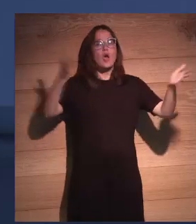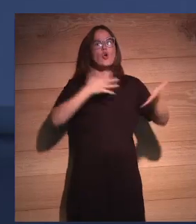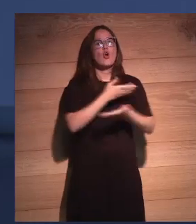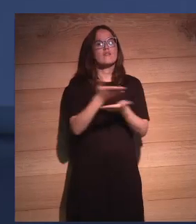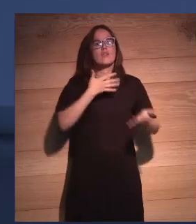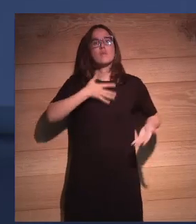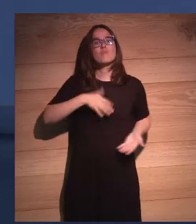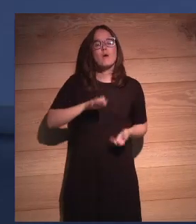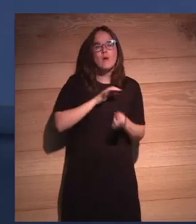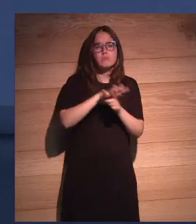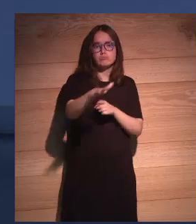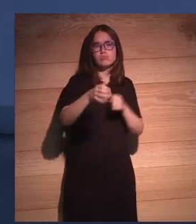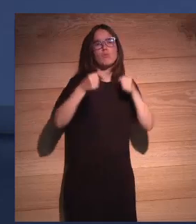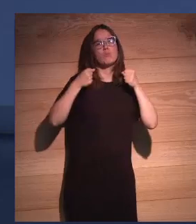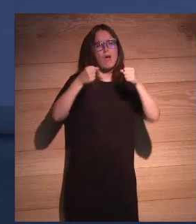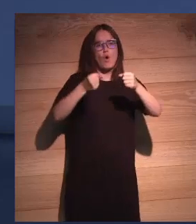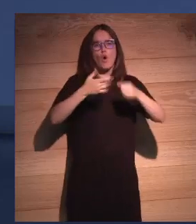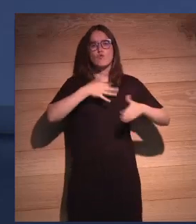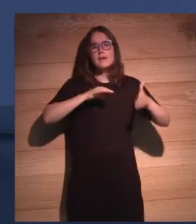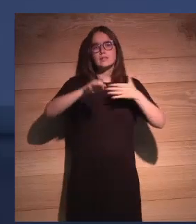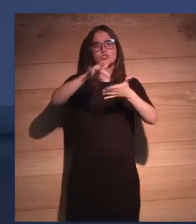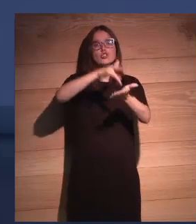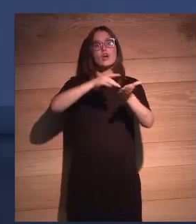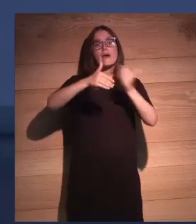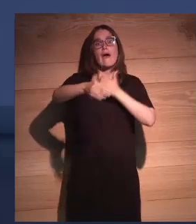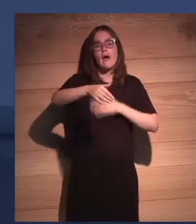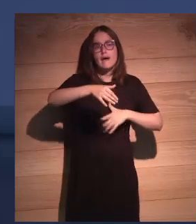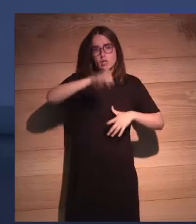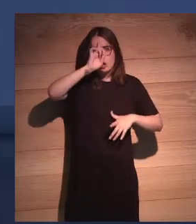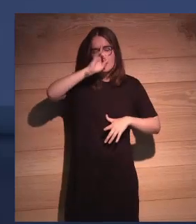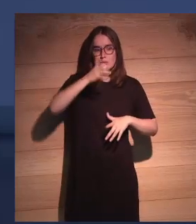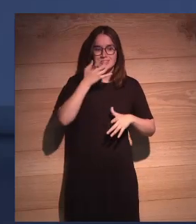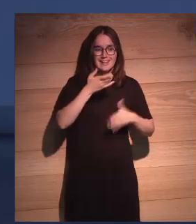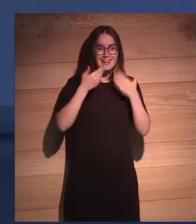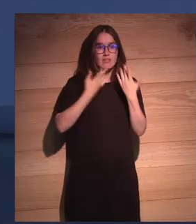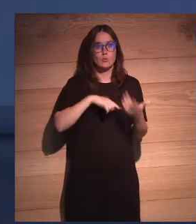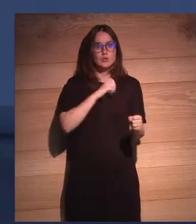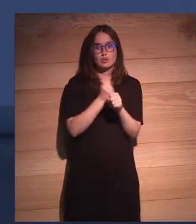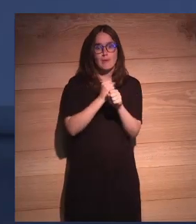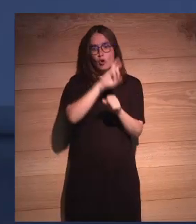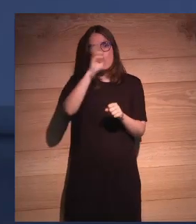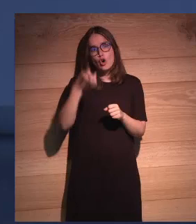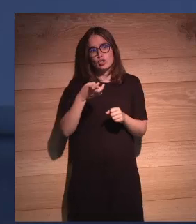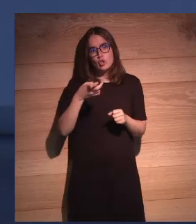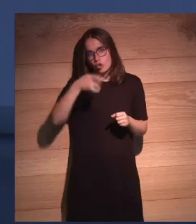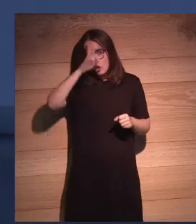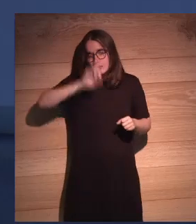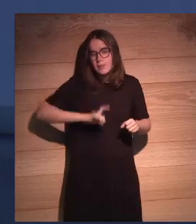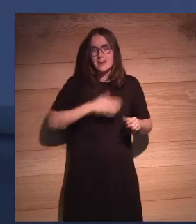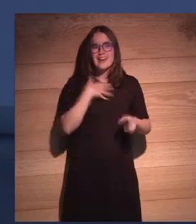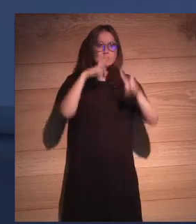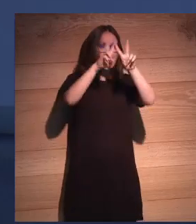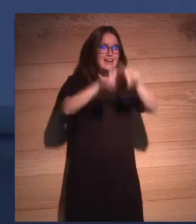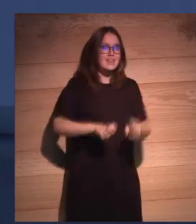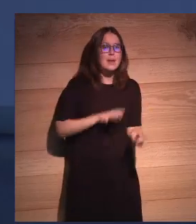el mejor de los impactos va a venir en algún momento dado. No sabemos si por nuestra actuación o cualquier otro factor, no. Queremos analizar